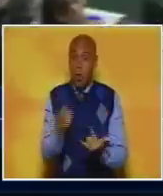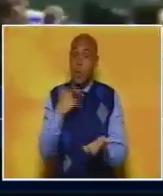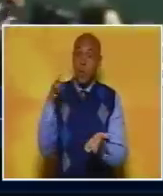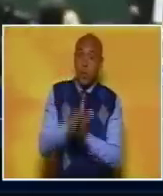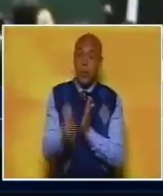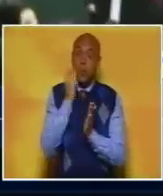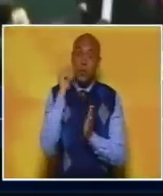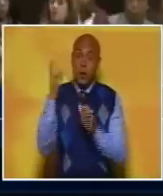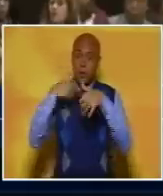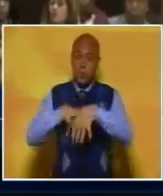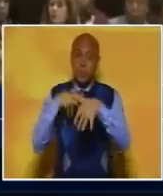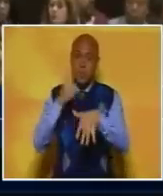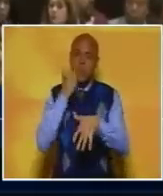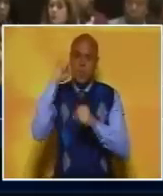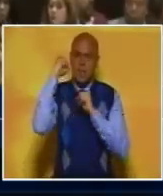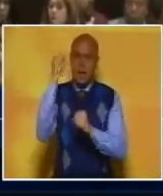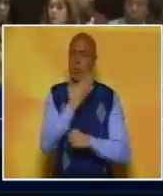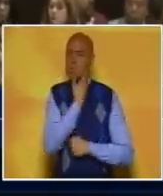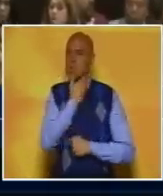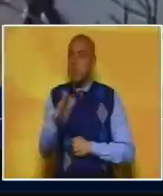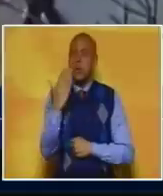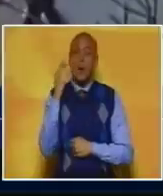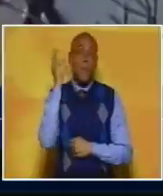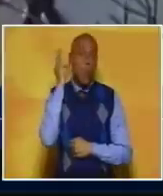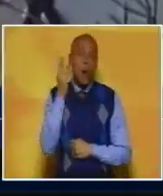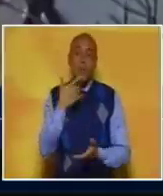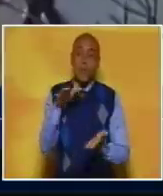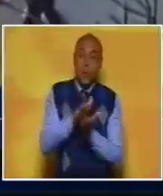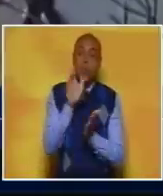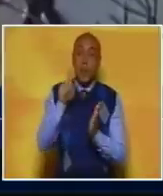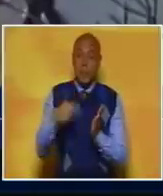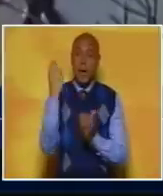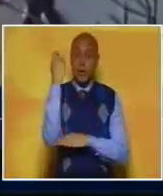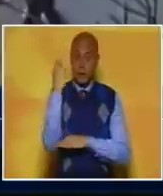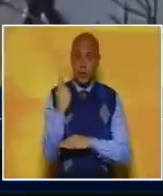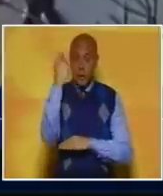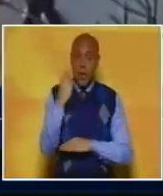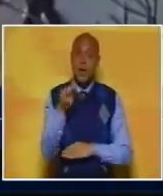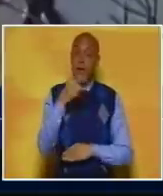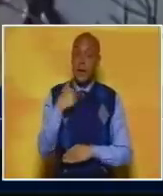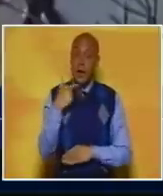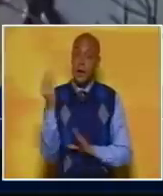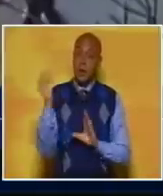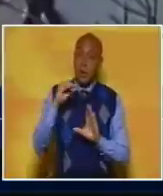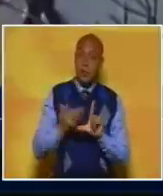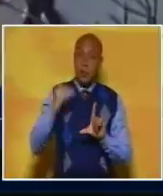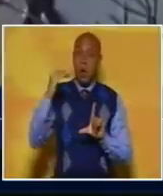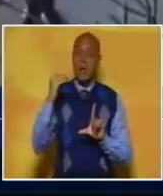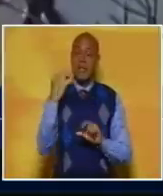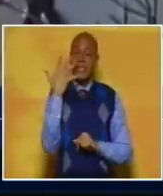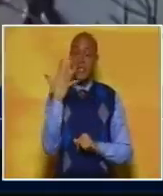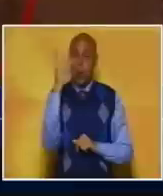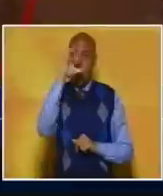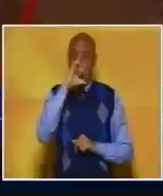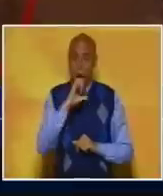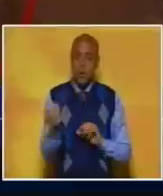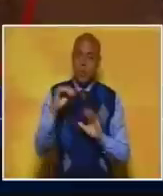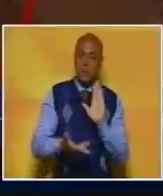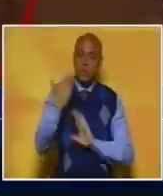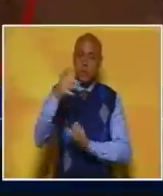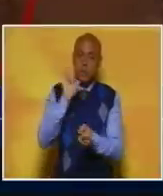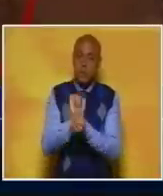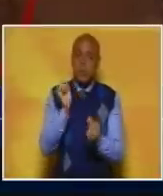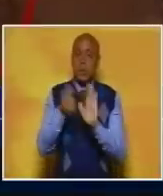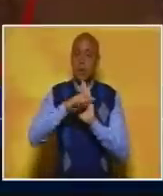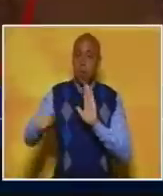protestas contra los feminicidios en la nación. Incluso la Cámara de Diputados aprobó aumentar en 5 años la pena máxima de prisión para los